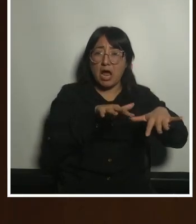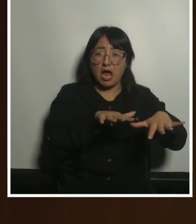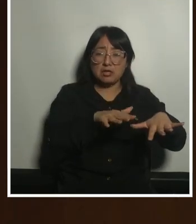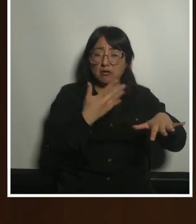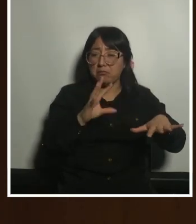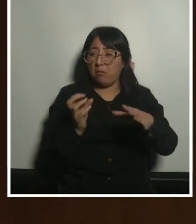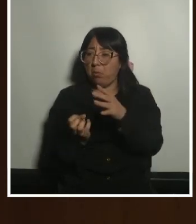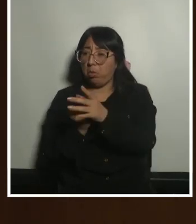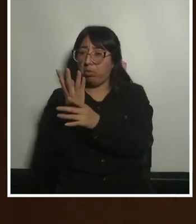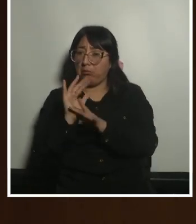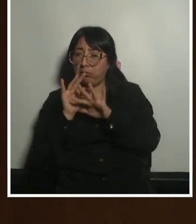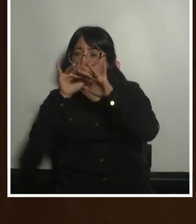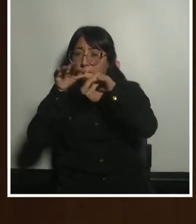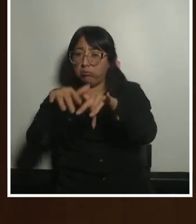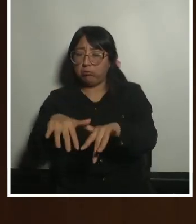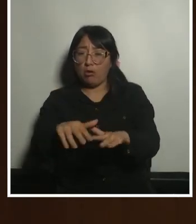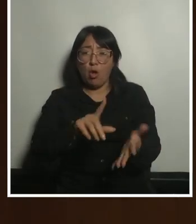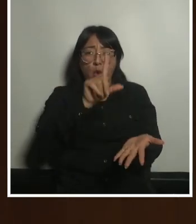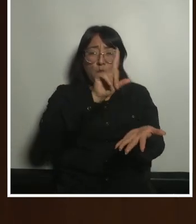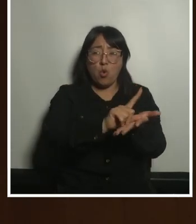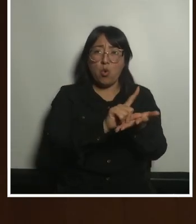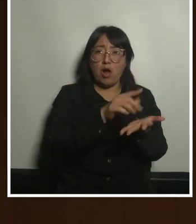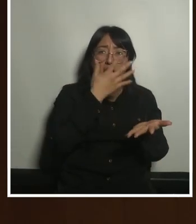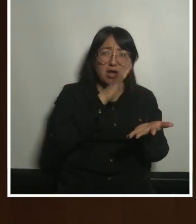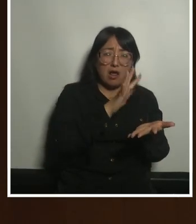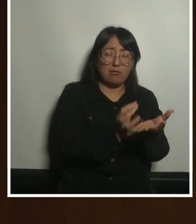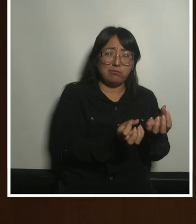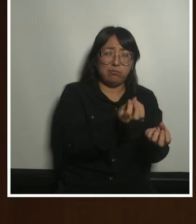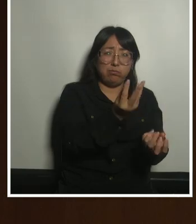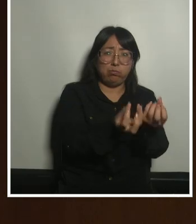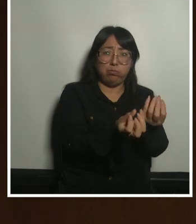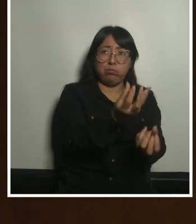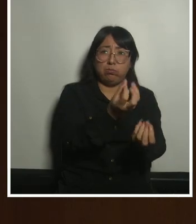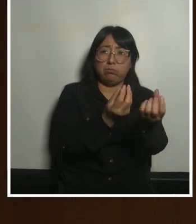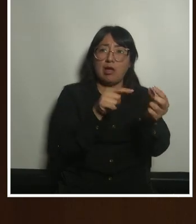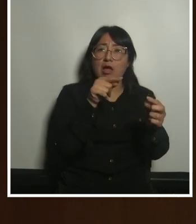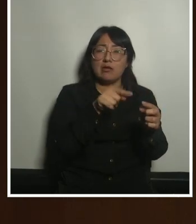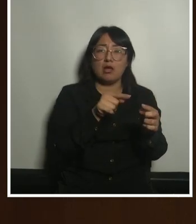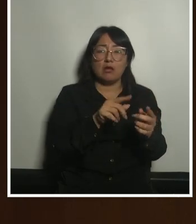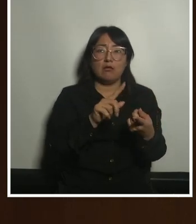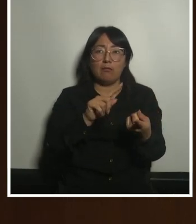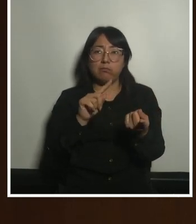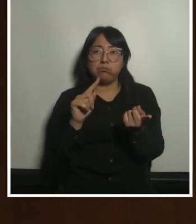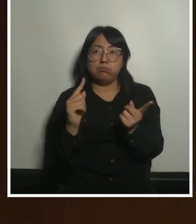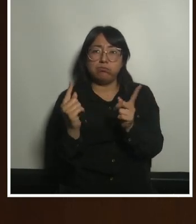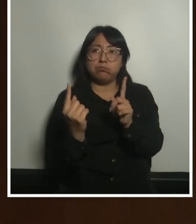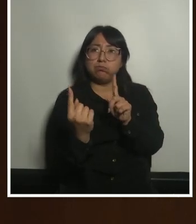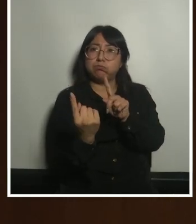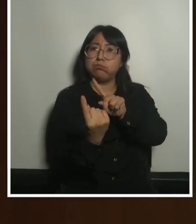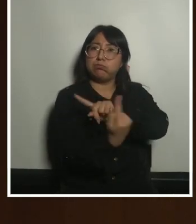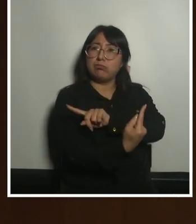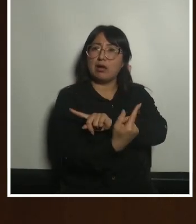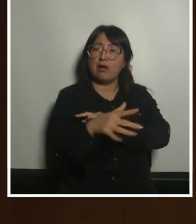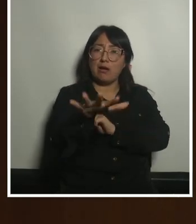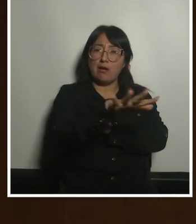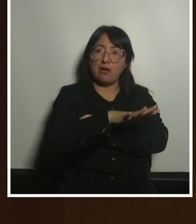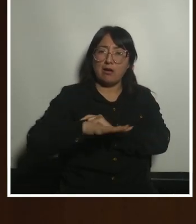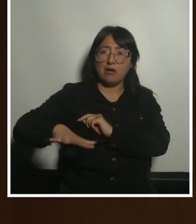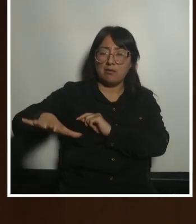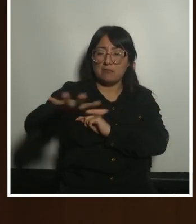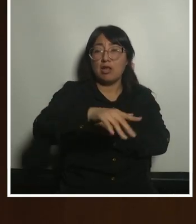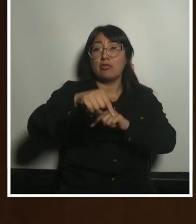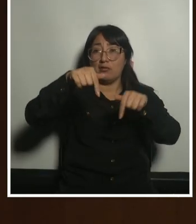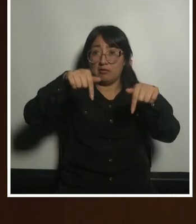formando, humedales que también iban transitando con los paleoclimas, y se fueron configurando entonces nuestros rasgos de costa que hoy